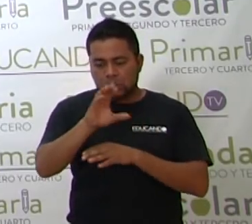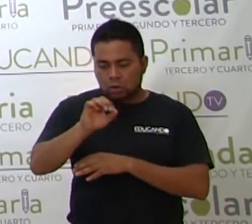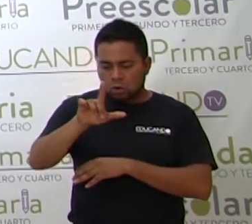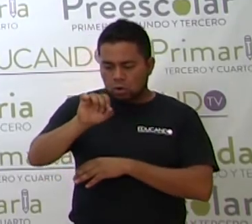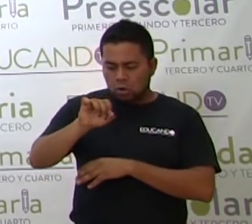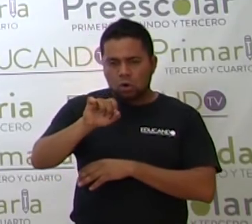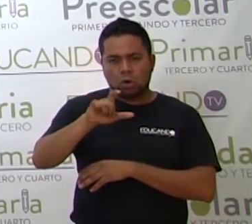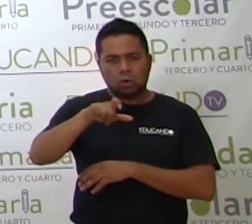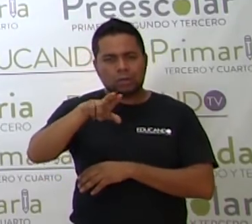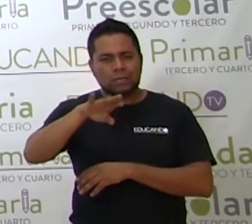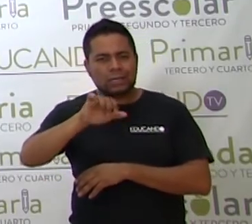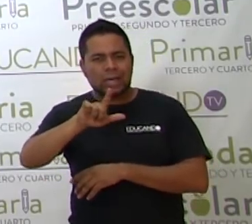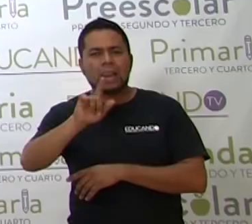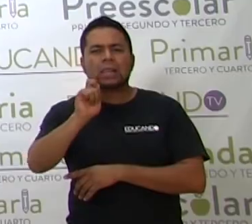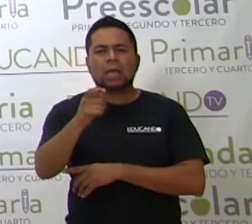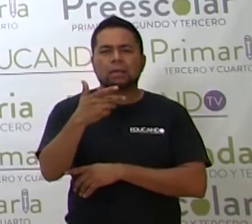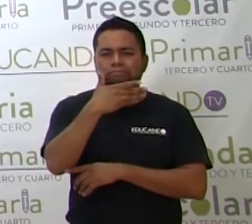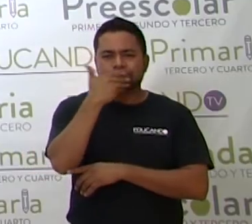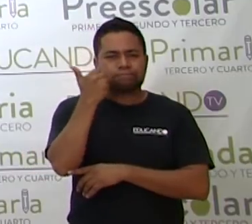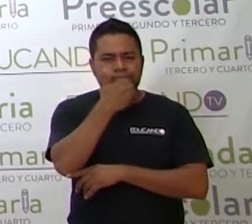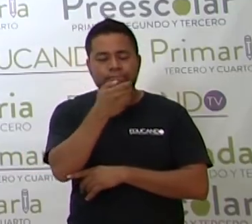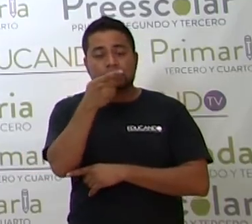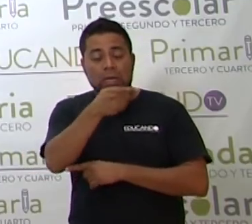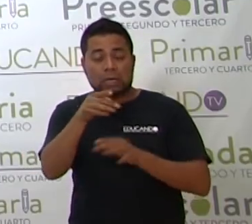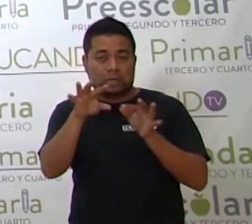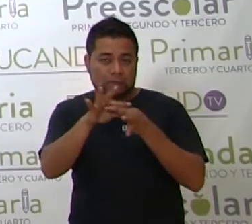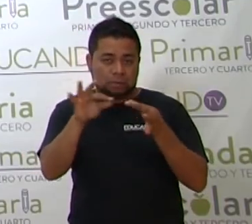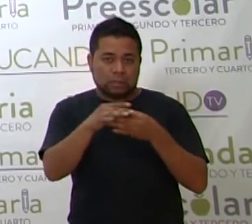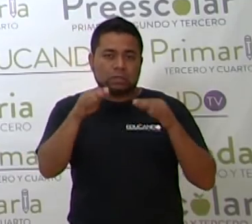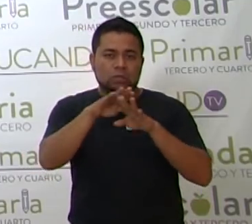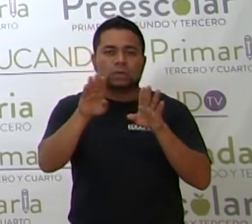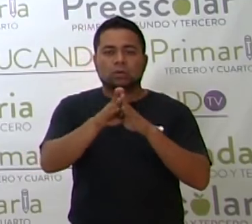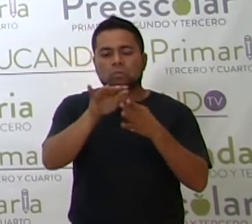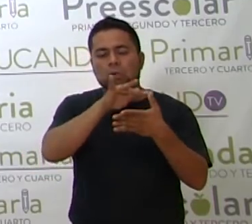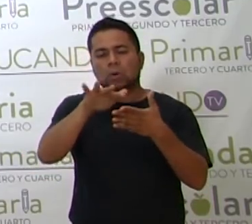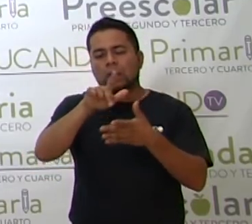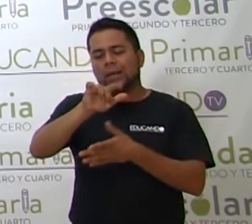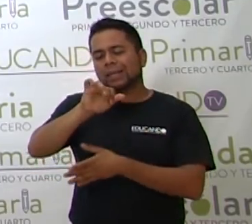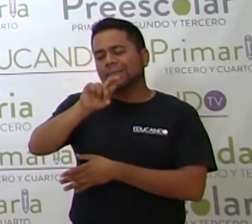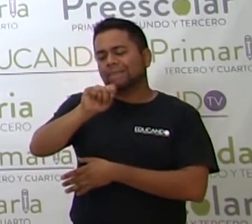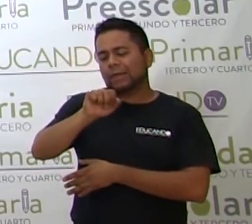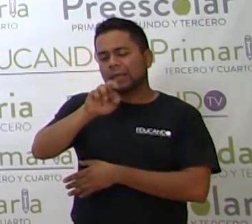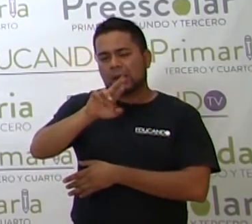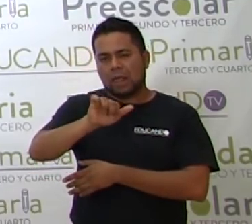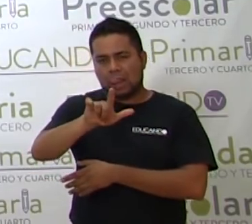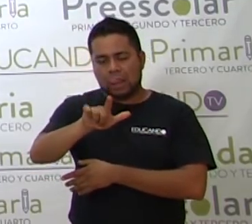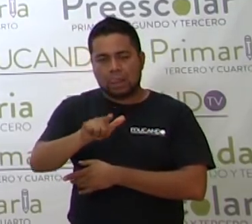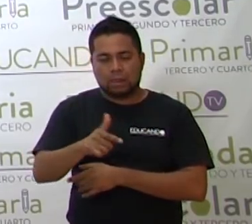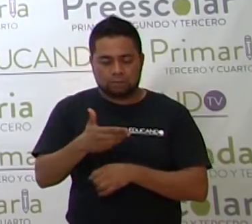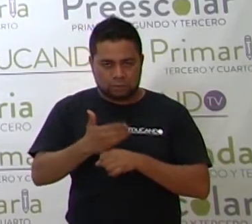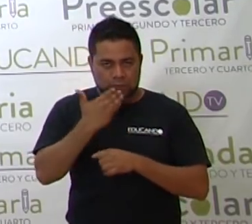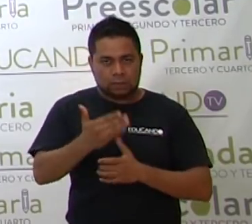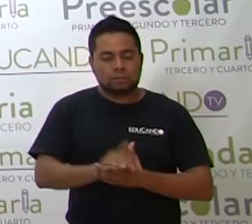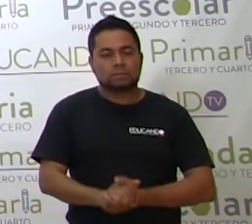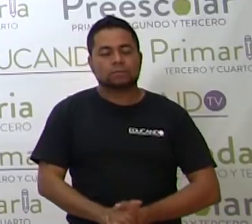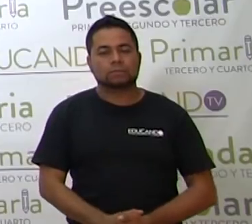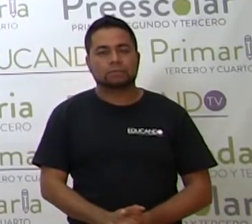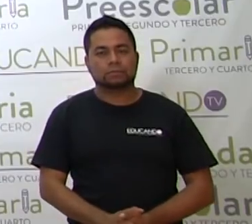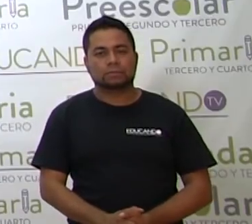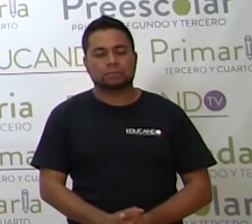coloquial, ¿bien? Lo que estamos hablando de forma literal. Muy bien, niños y niñas. Ahora,